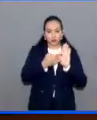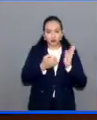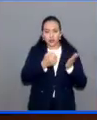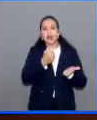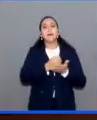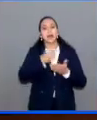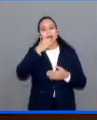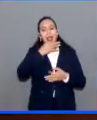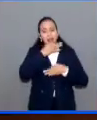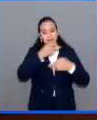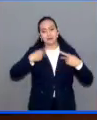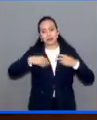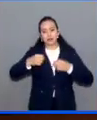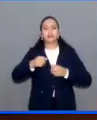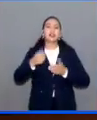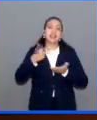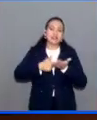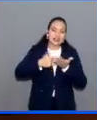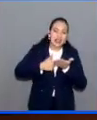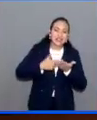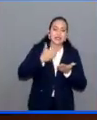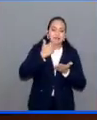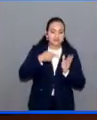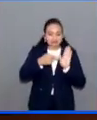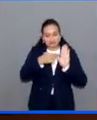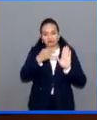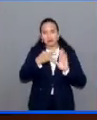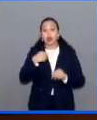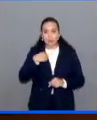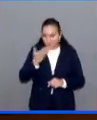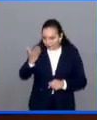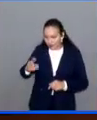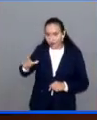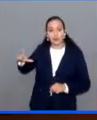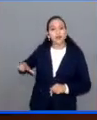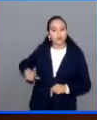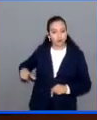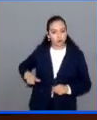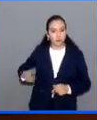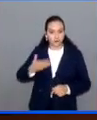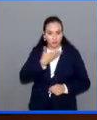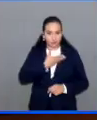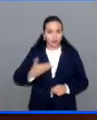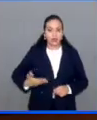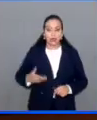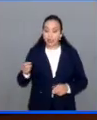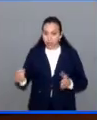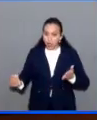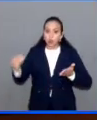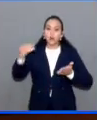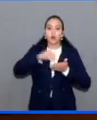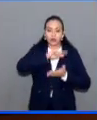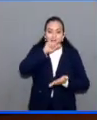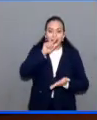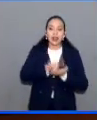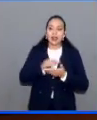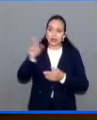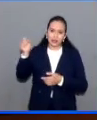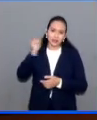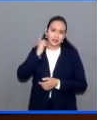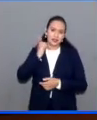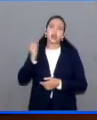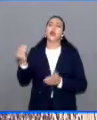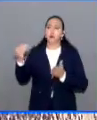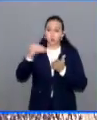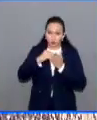también al legislativo para incluir en las leyes este etiquetado, cuál es